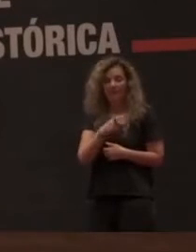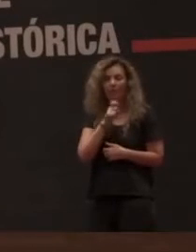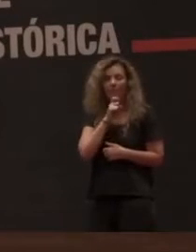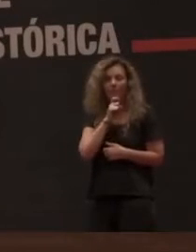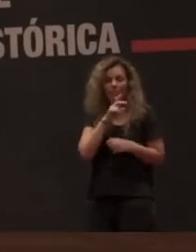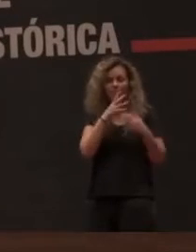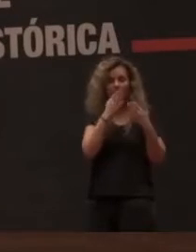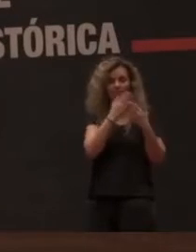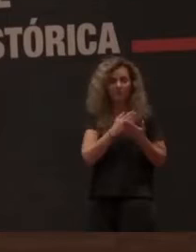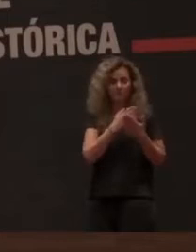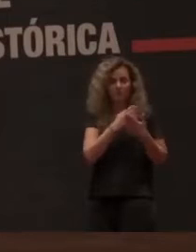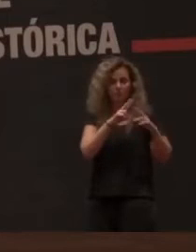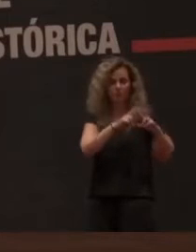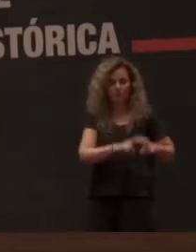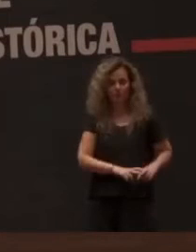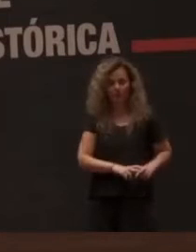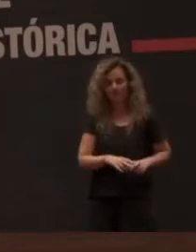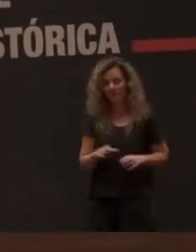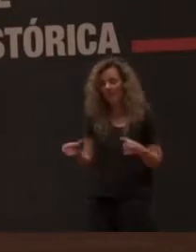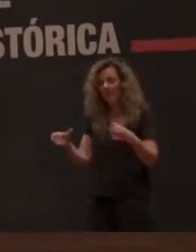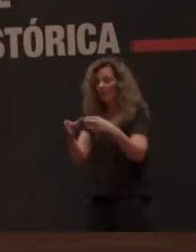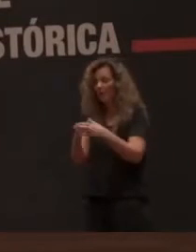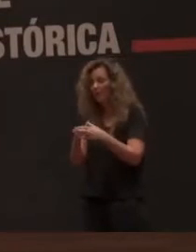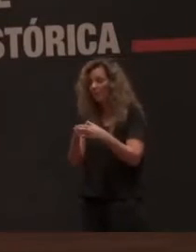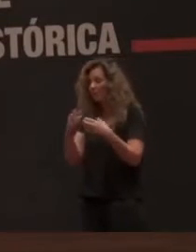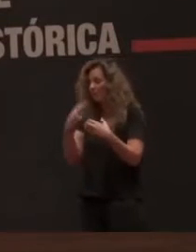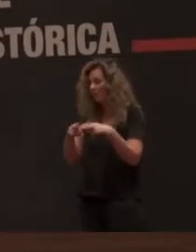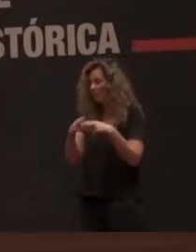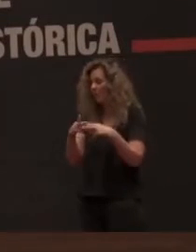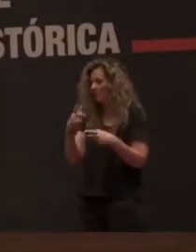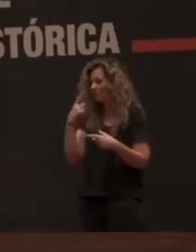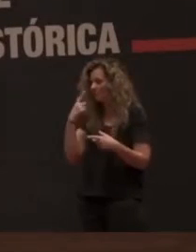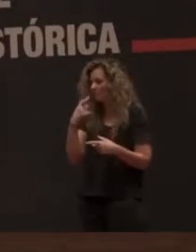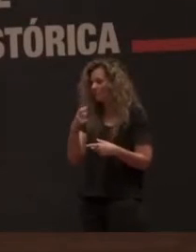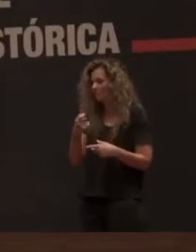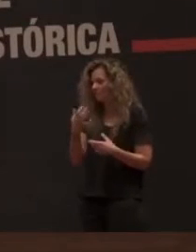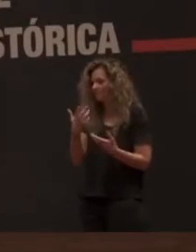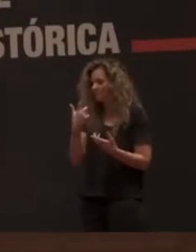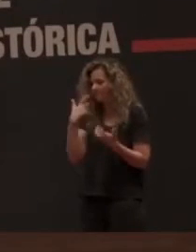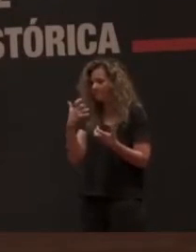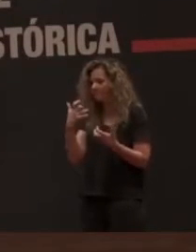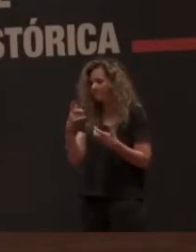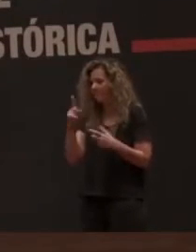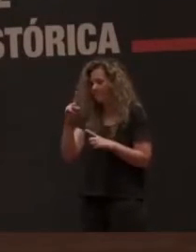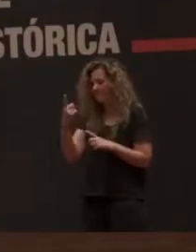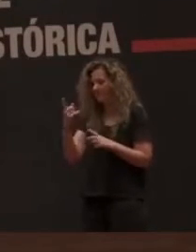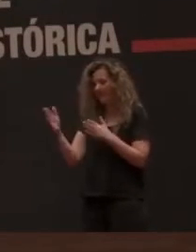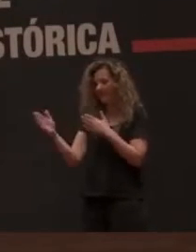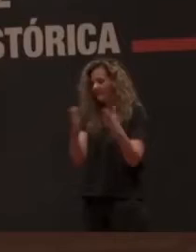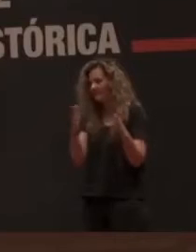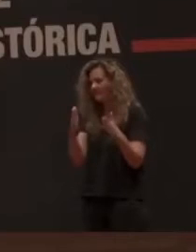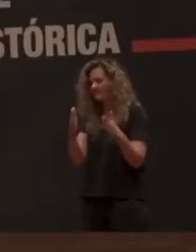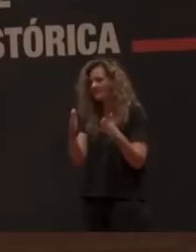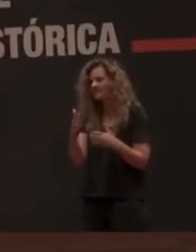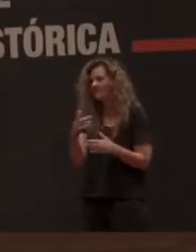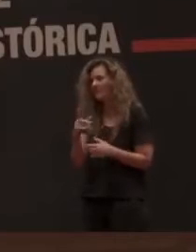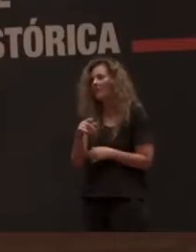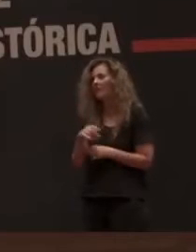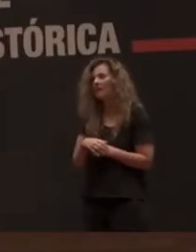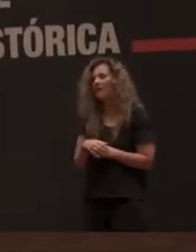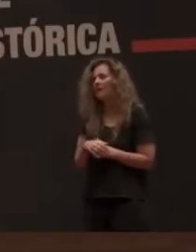estudios. Sobre los partidos políticos, lo que dominaron fundamentalmente en esta primera fase era